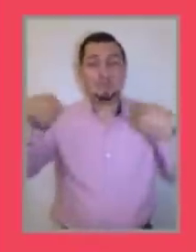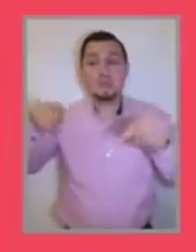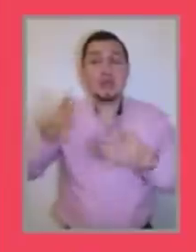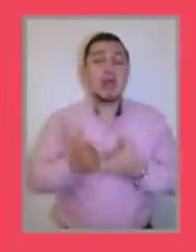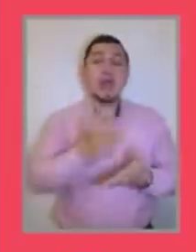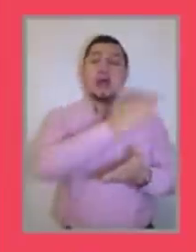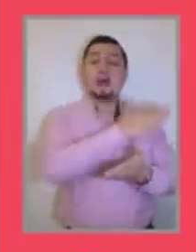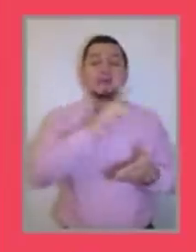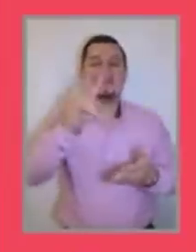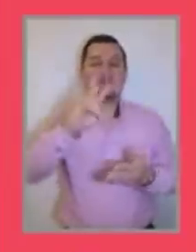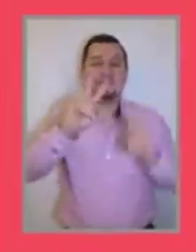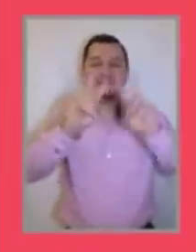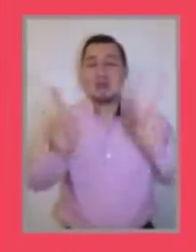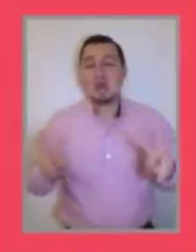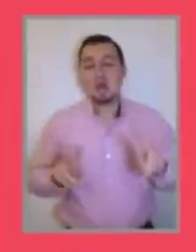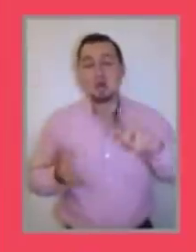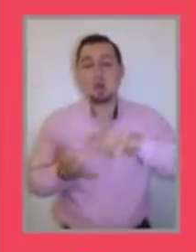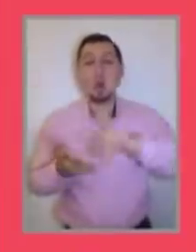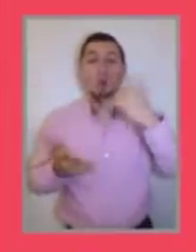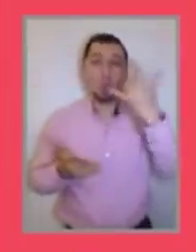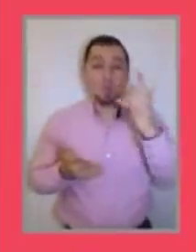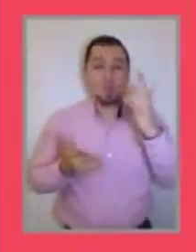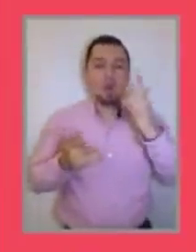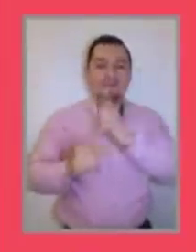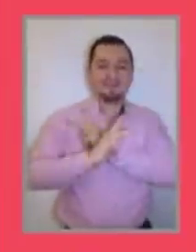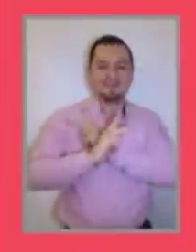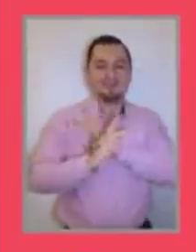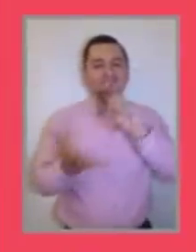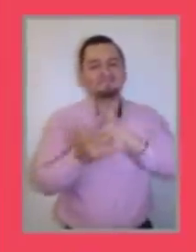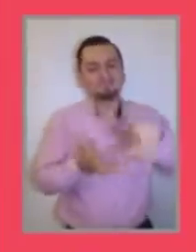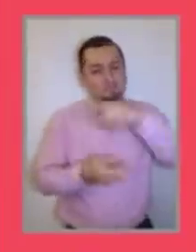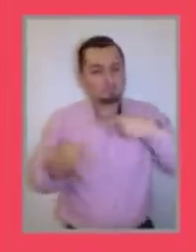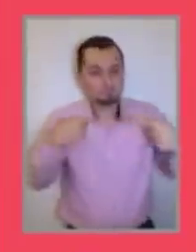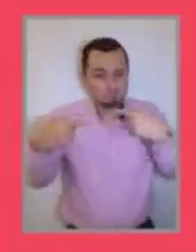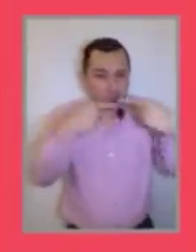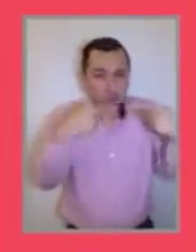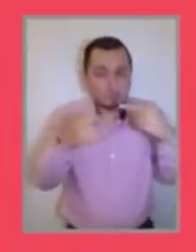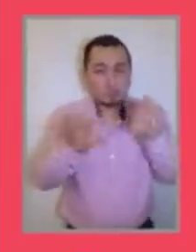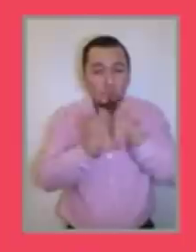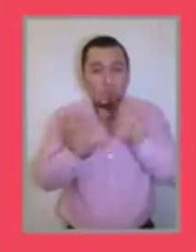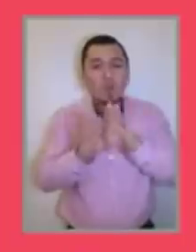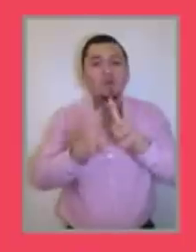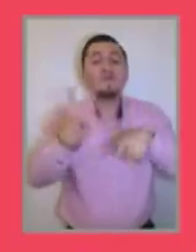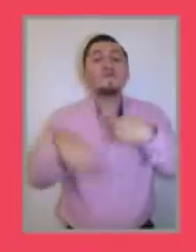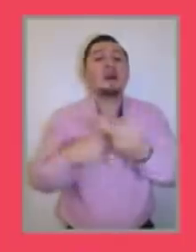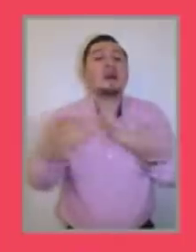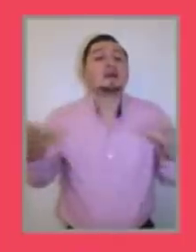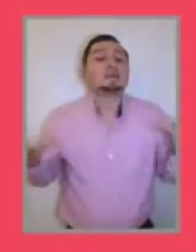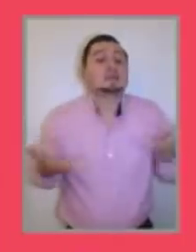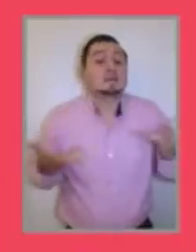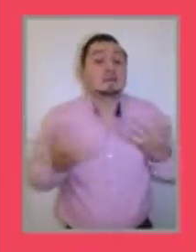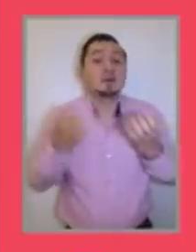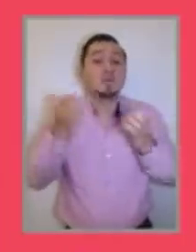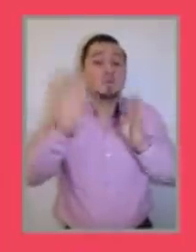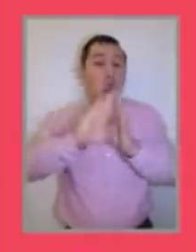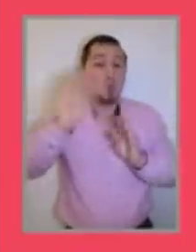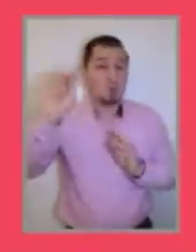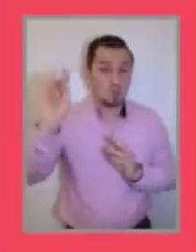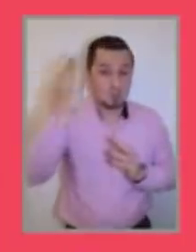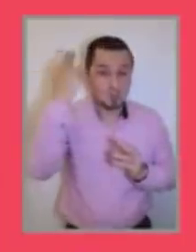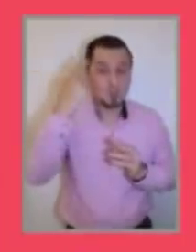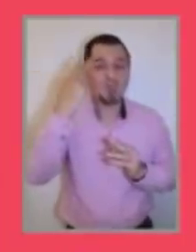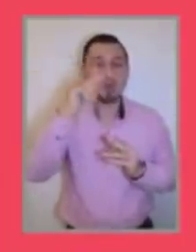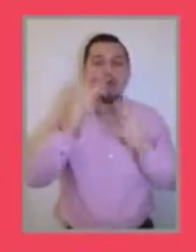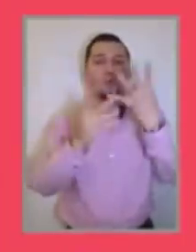en julio, se fueron aprobando la apertura de ciertas actividades presenciales en universidades